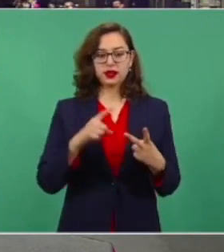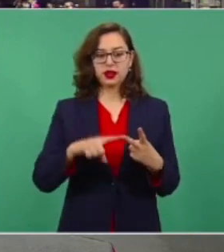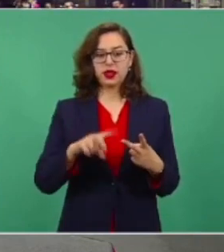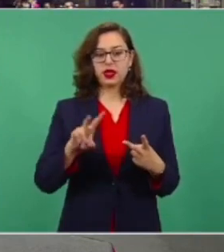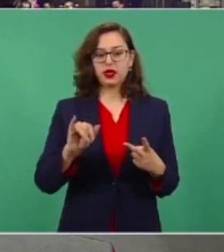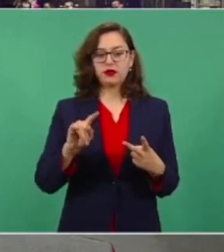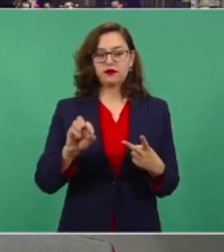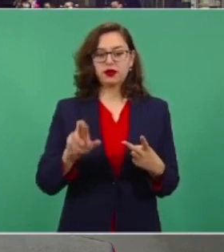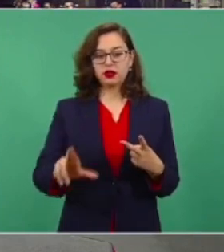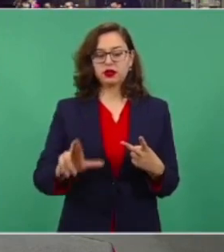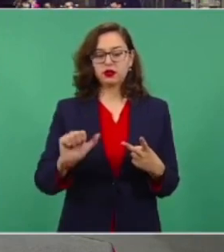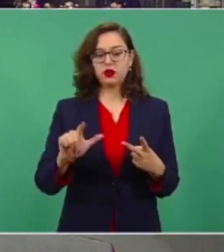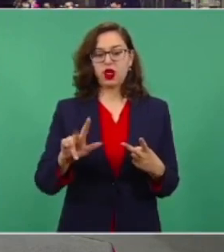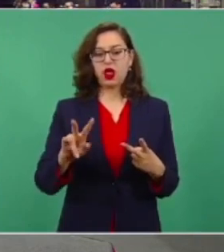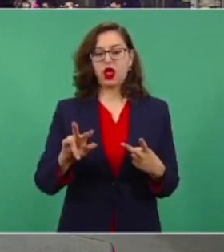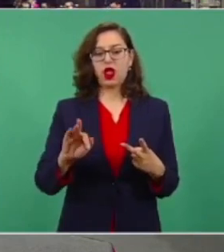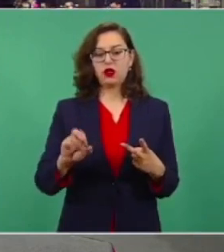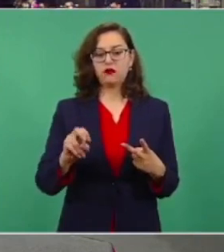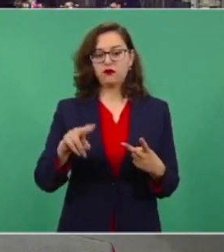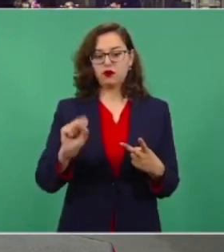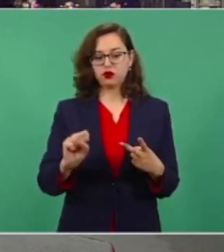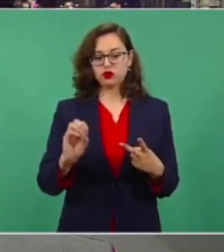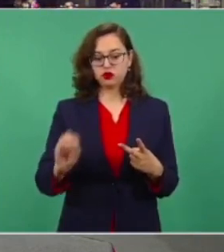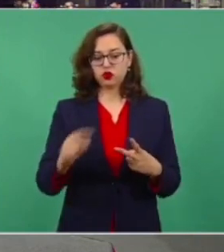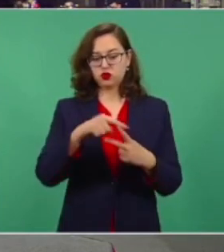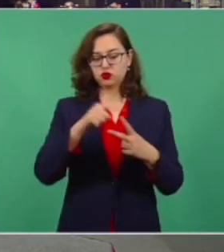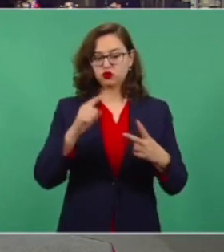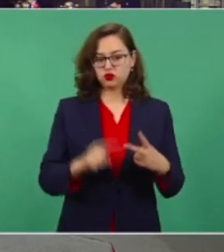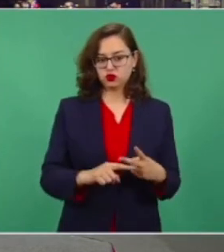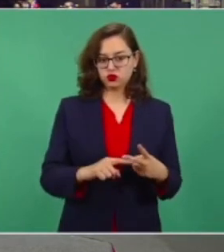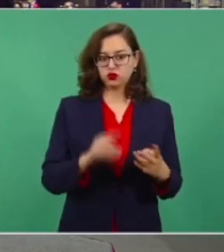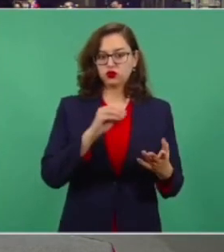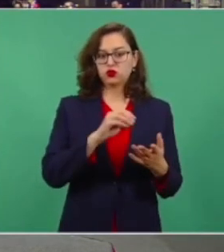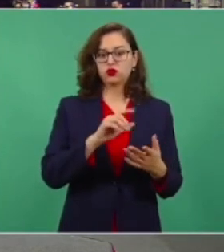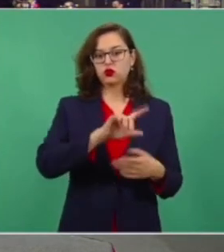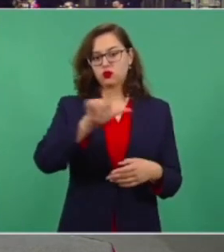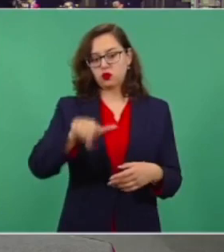Víctor Alfonso Buendía. 2 nada más y luego abrimos.